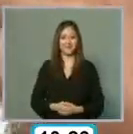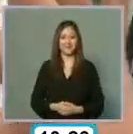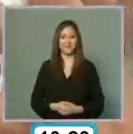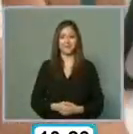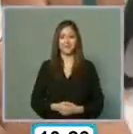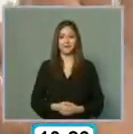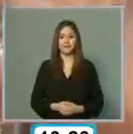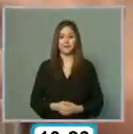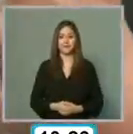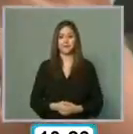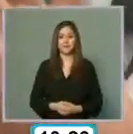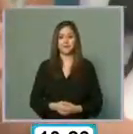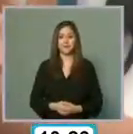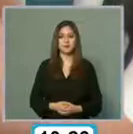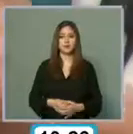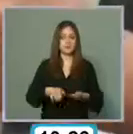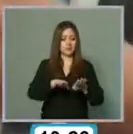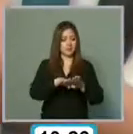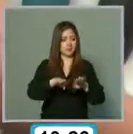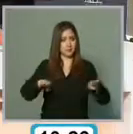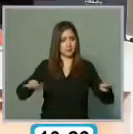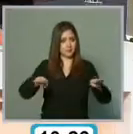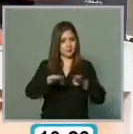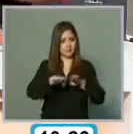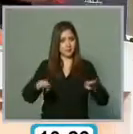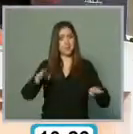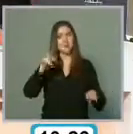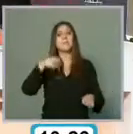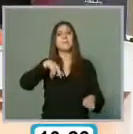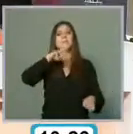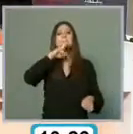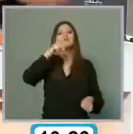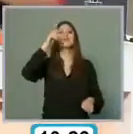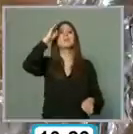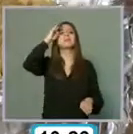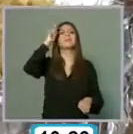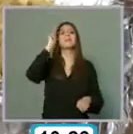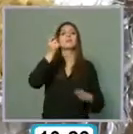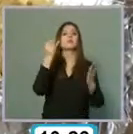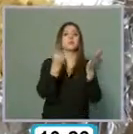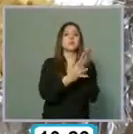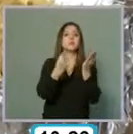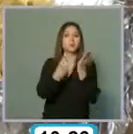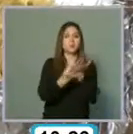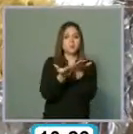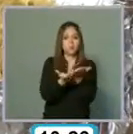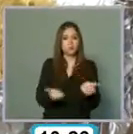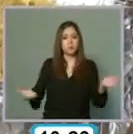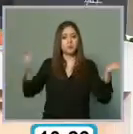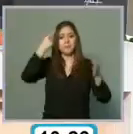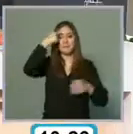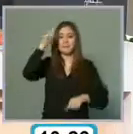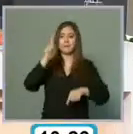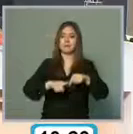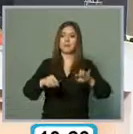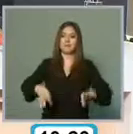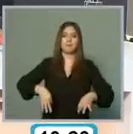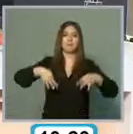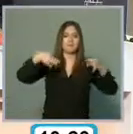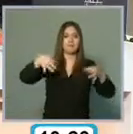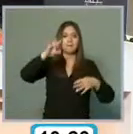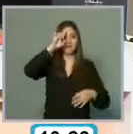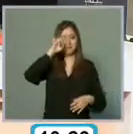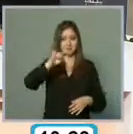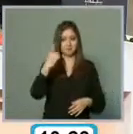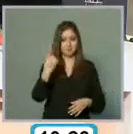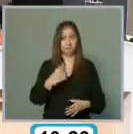voy a hacer va a ser agregar una cama, de preferencia que tenga aluminio en nuestro molde para poderlo Ok. desprender fácilmente. Vente para acá, Andrés, ya nada más. ya. Entonces, vamos